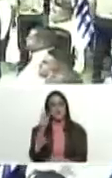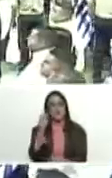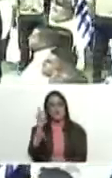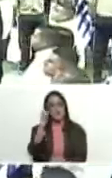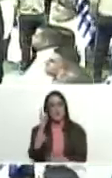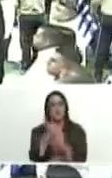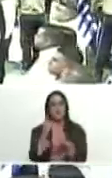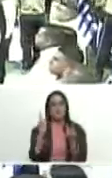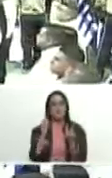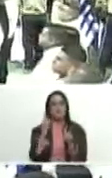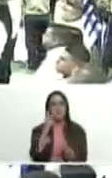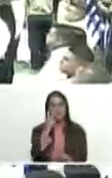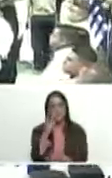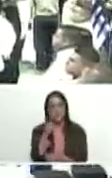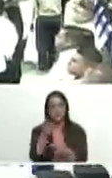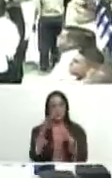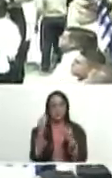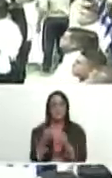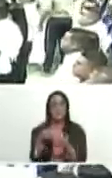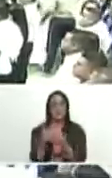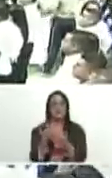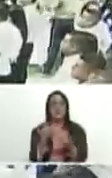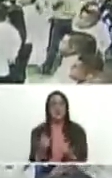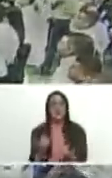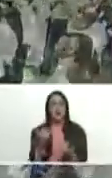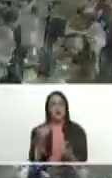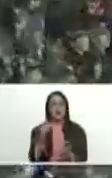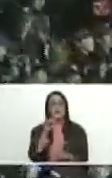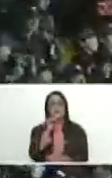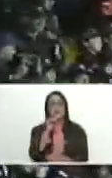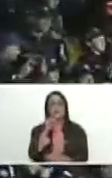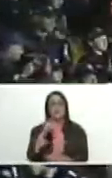libres para ver a su familia. La información desde el Poliedro de